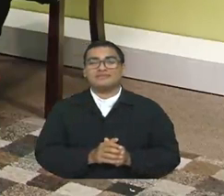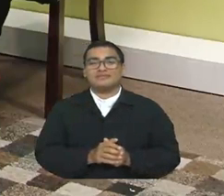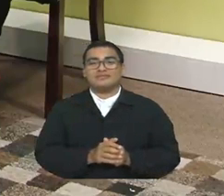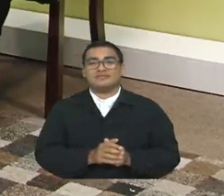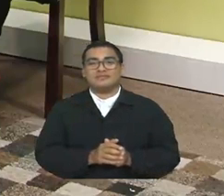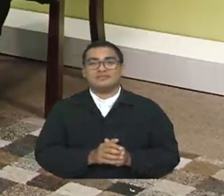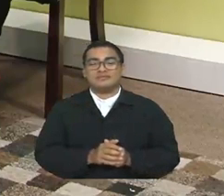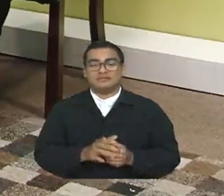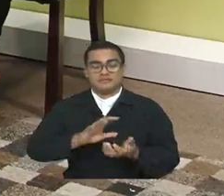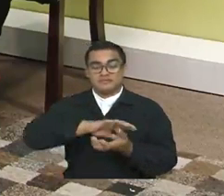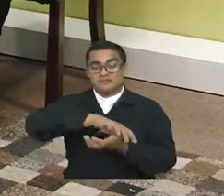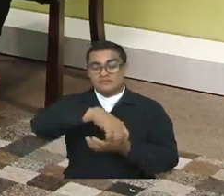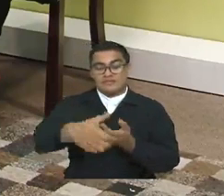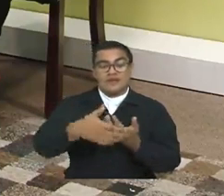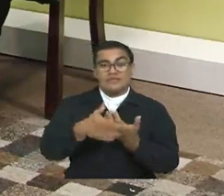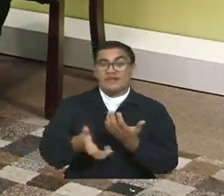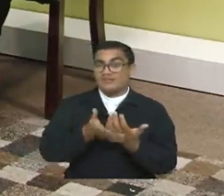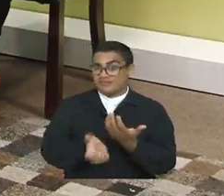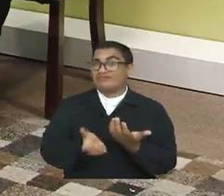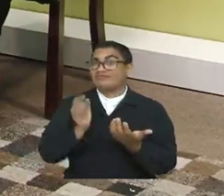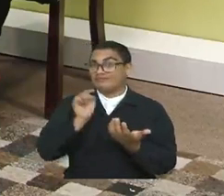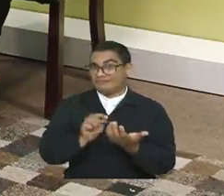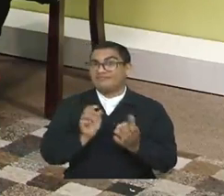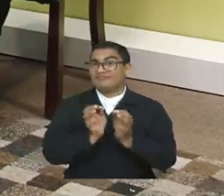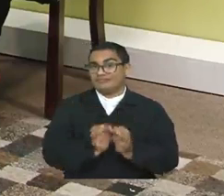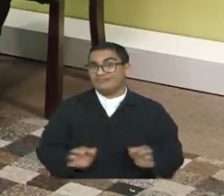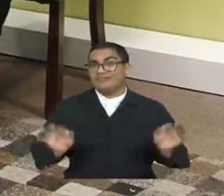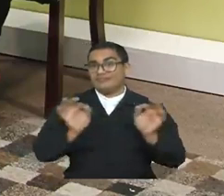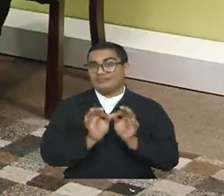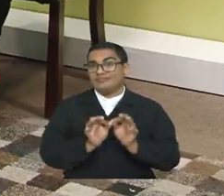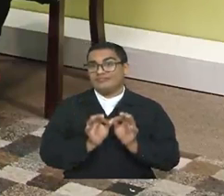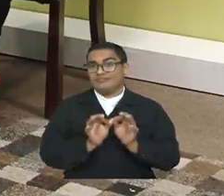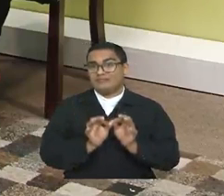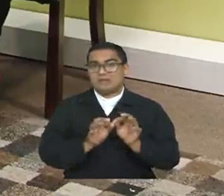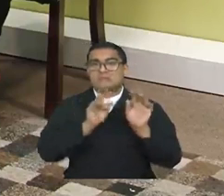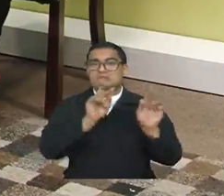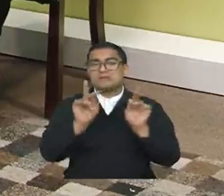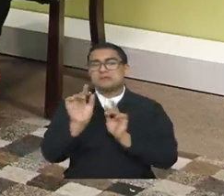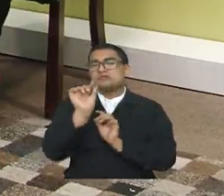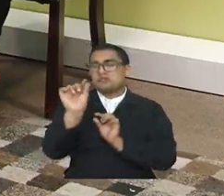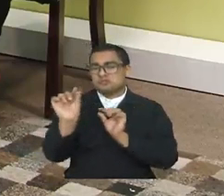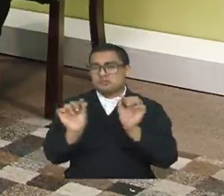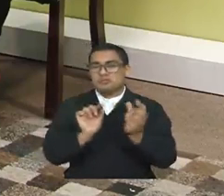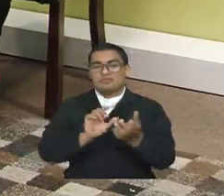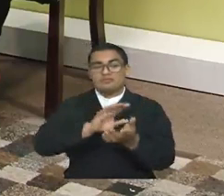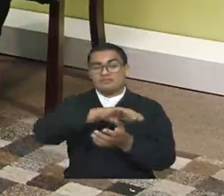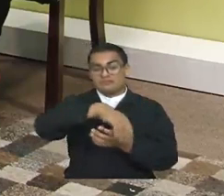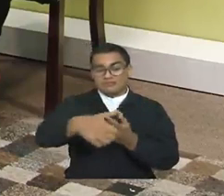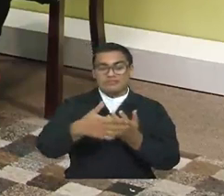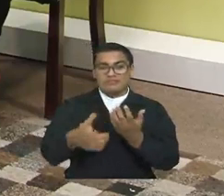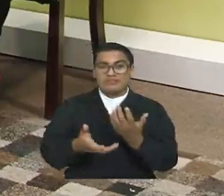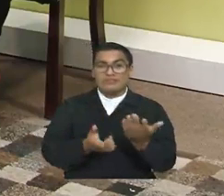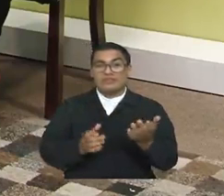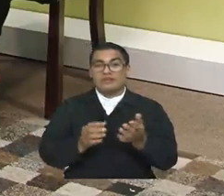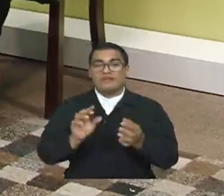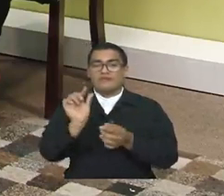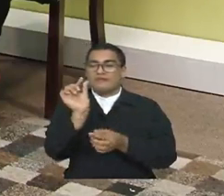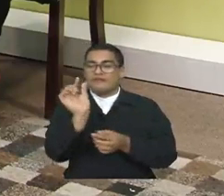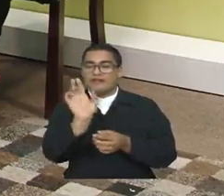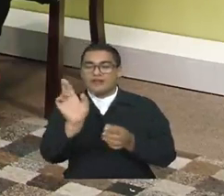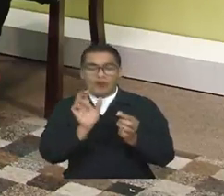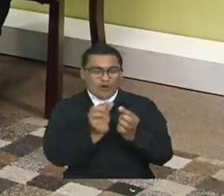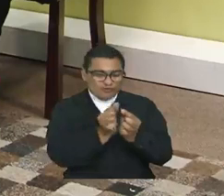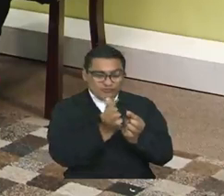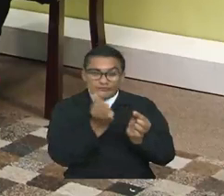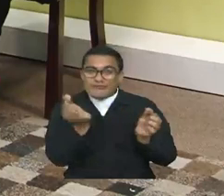son las mandarinas, que también muy poco lo consumimos, lo que es el los frijolitos en vainas, y a mí me, yo